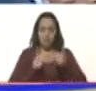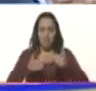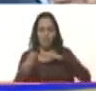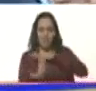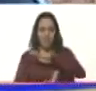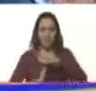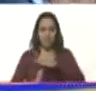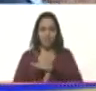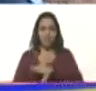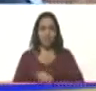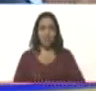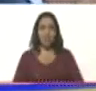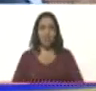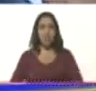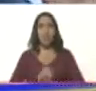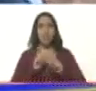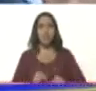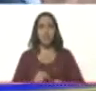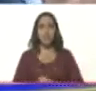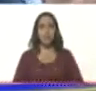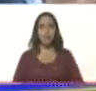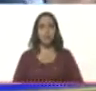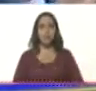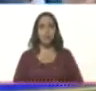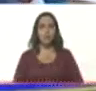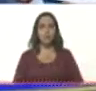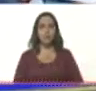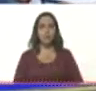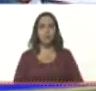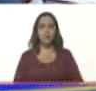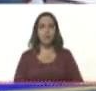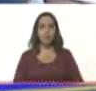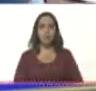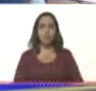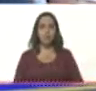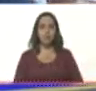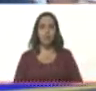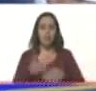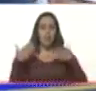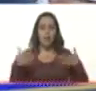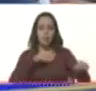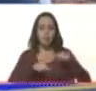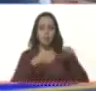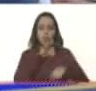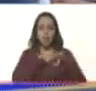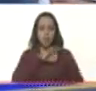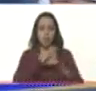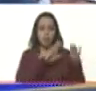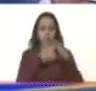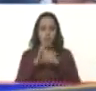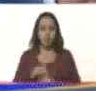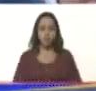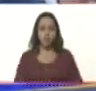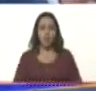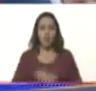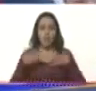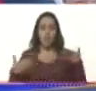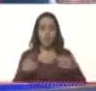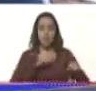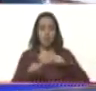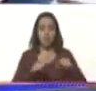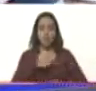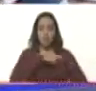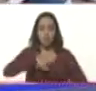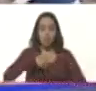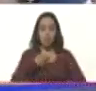las bases, pero además, presidente, para que el gran movimiento social de las comunas, el gran movimiento de Somos Venezuela,